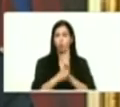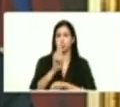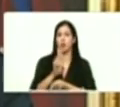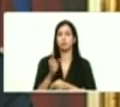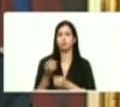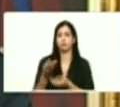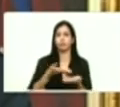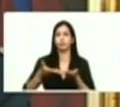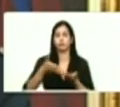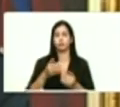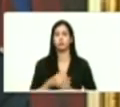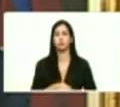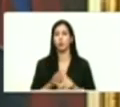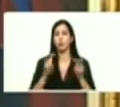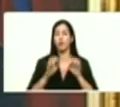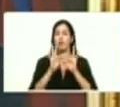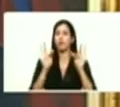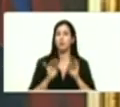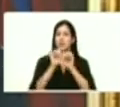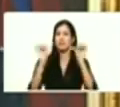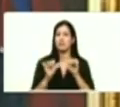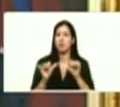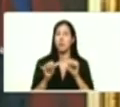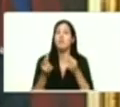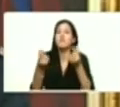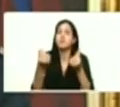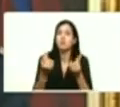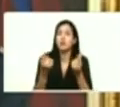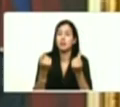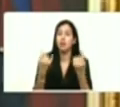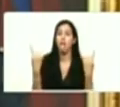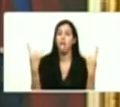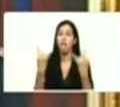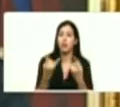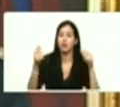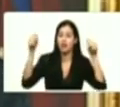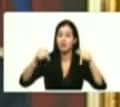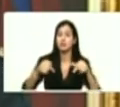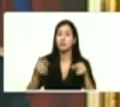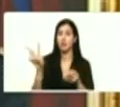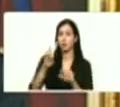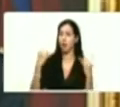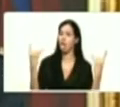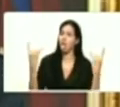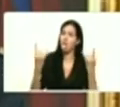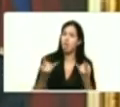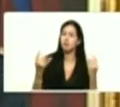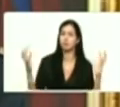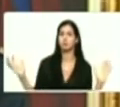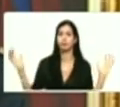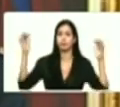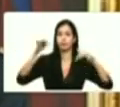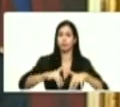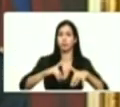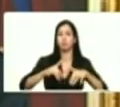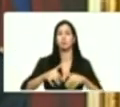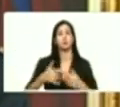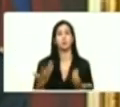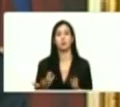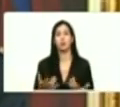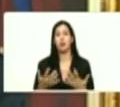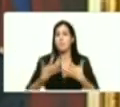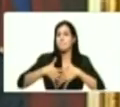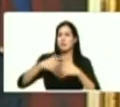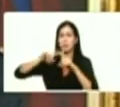sistemas nuevos mecanismos financieros para atraer hacer atractivo la inversión de los dólares que por